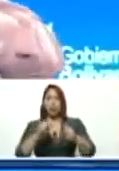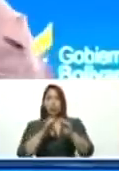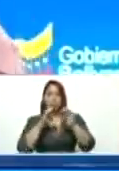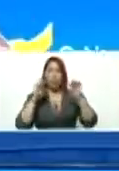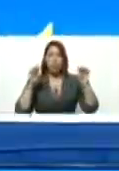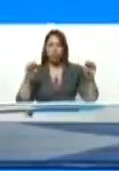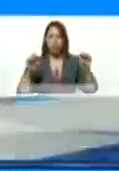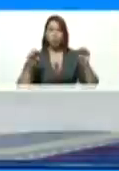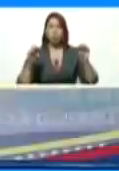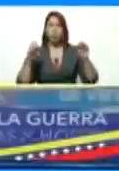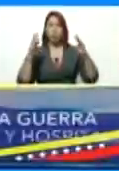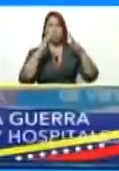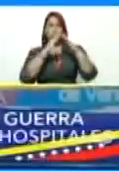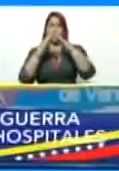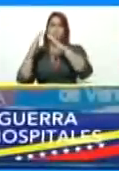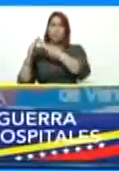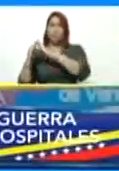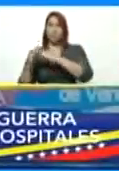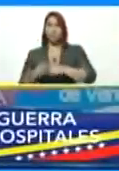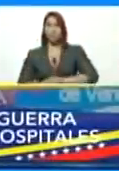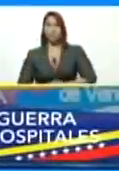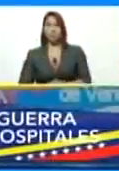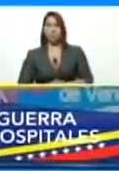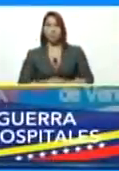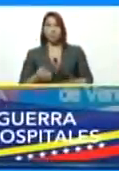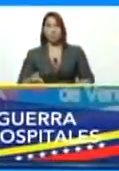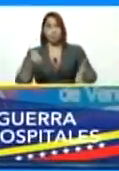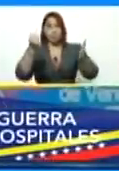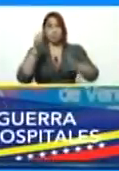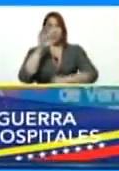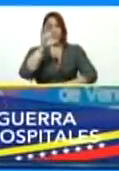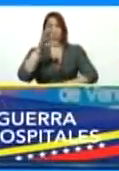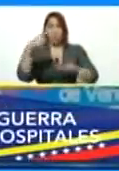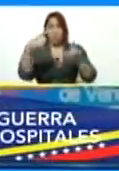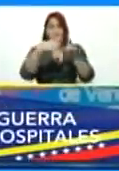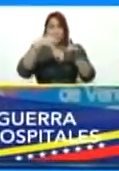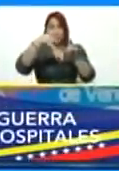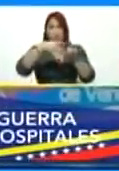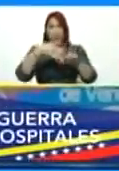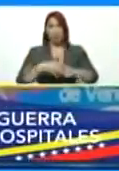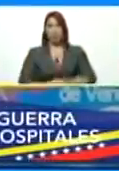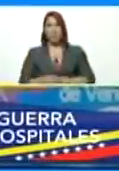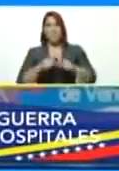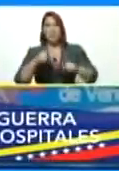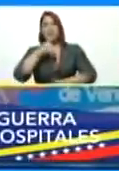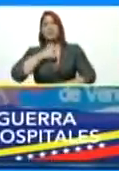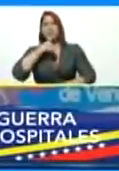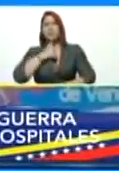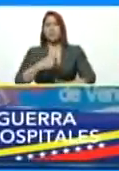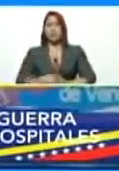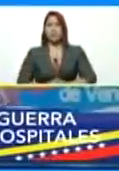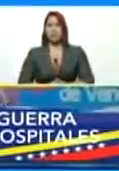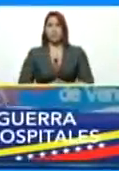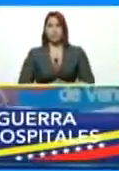la vivienda los bonos de la patria para resistir